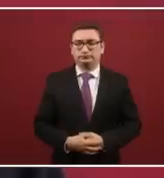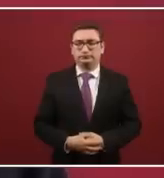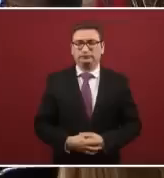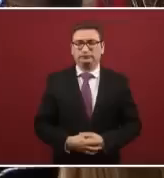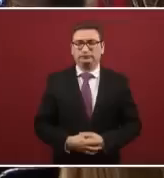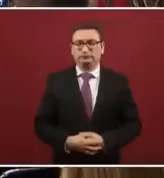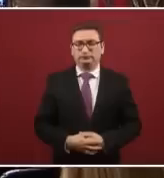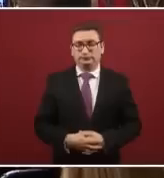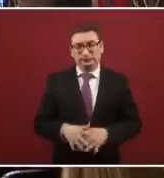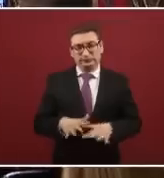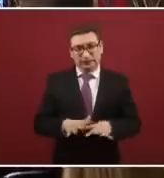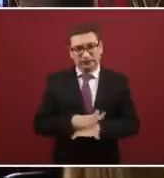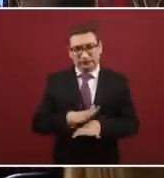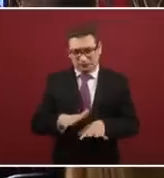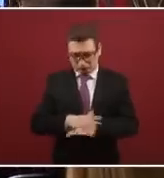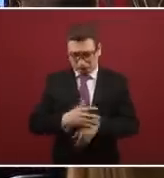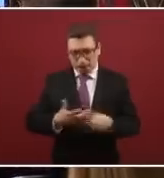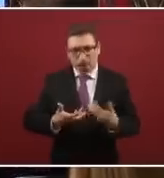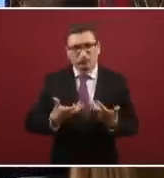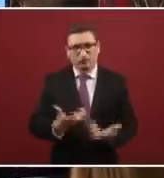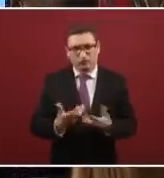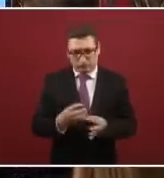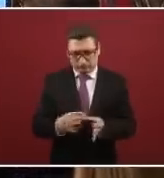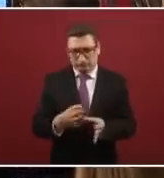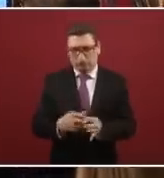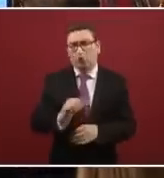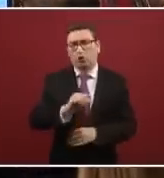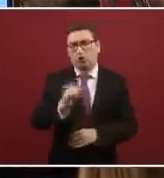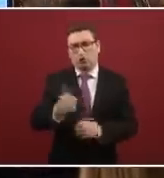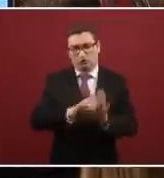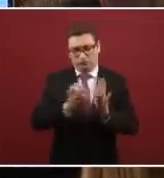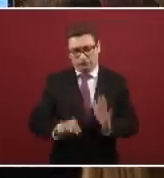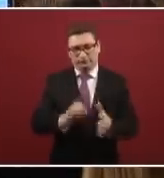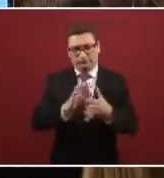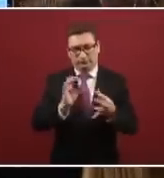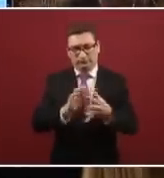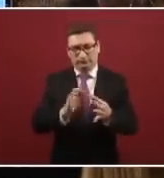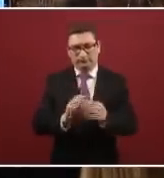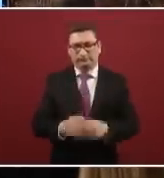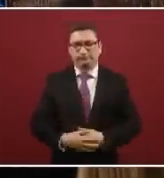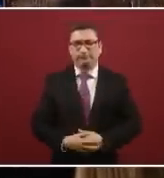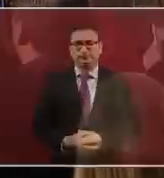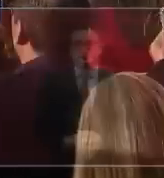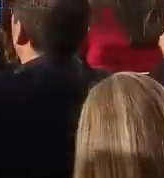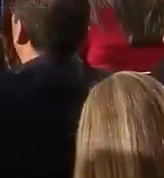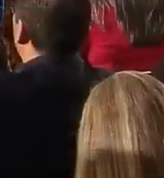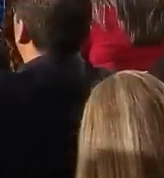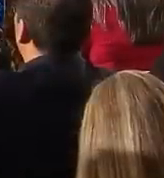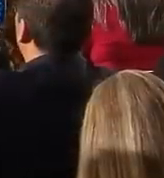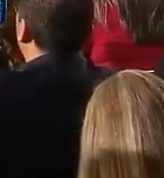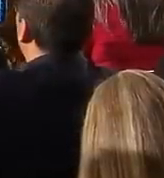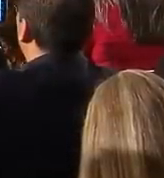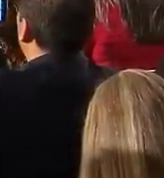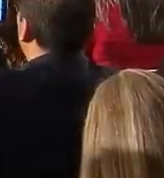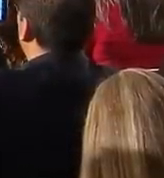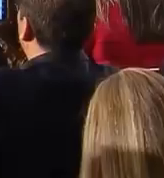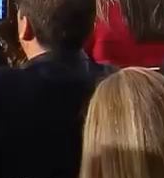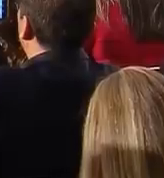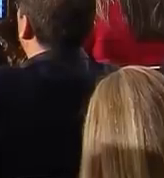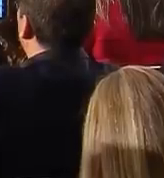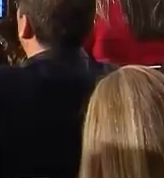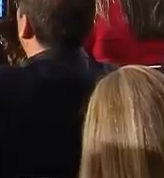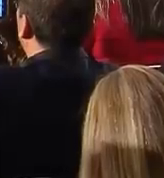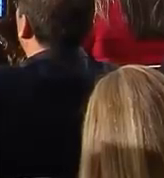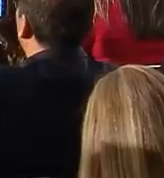los cambios. Les cuento otra. Está en el Senado la iniciativa